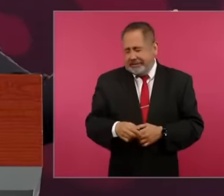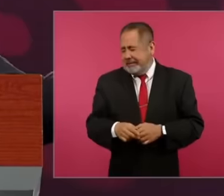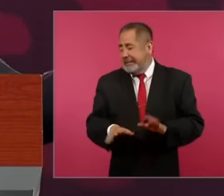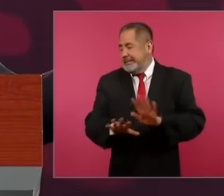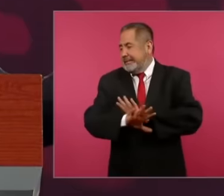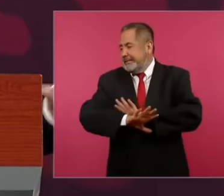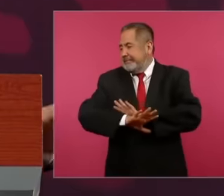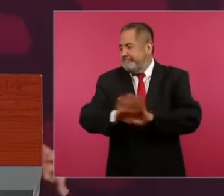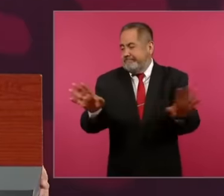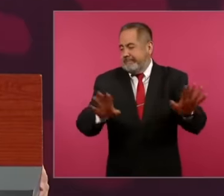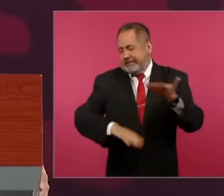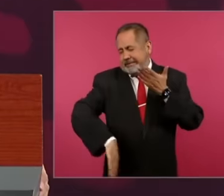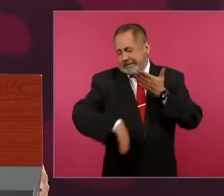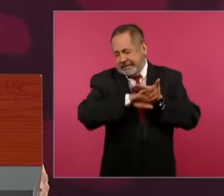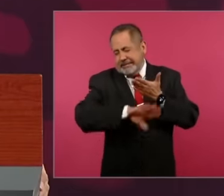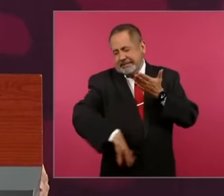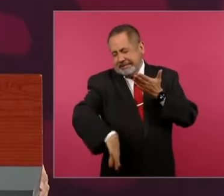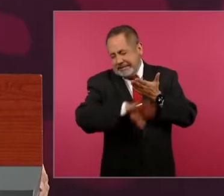todo es en contra.